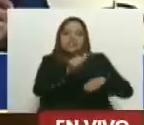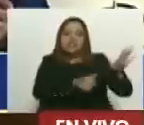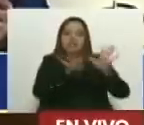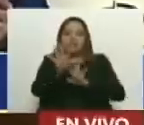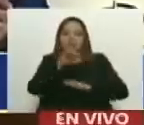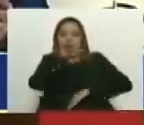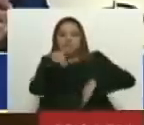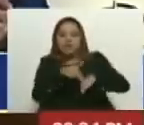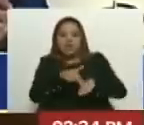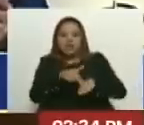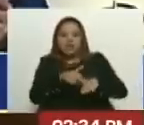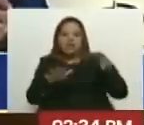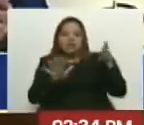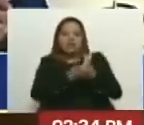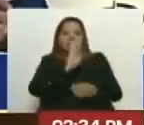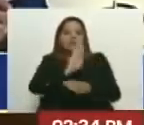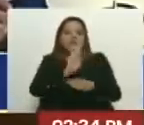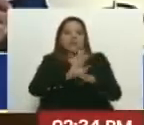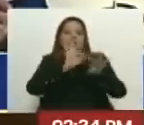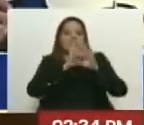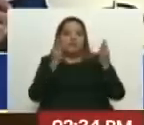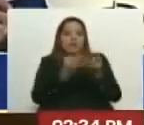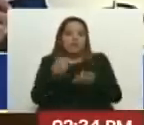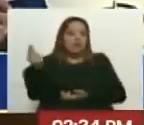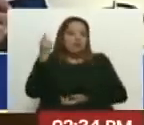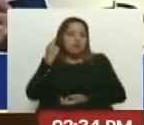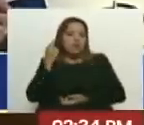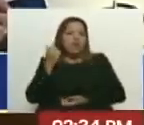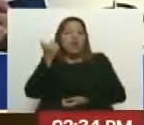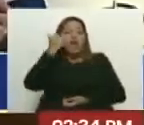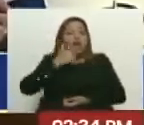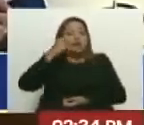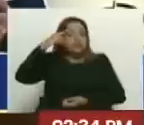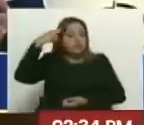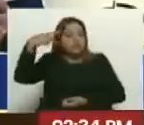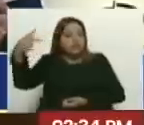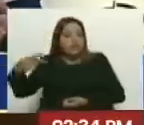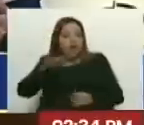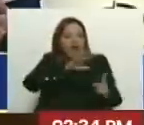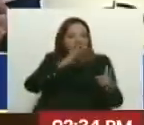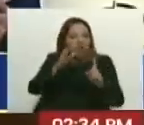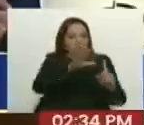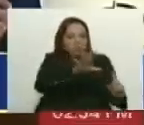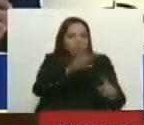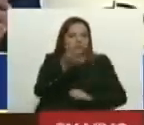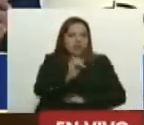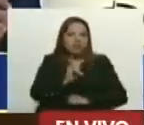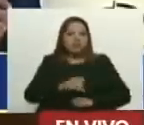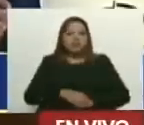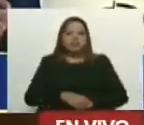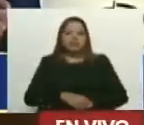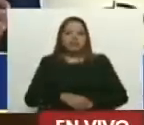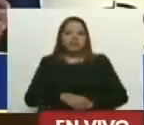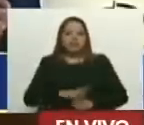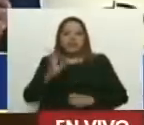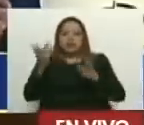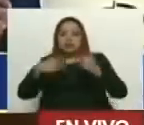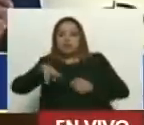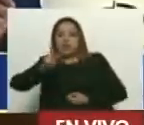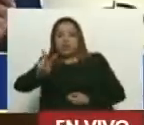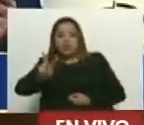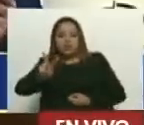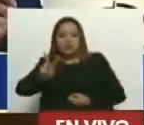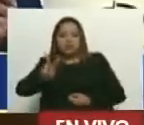Dirección General para la Protección de la Familia y la Mujer por el delito de violencia psicológica, acoso u hostigamiento. Caso 2, delitos